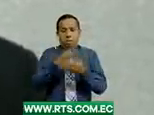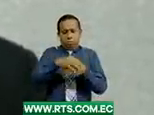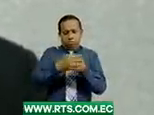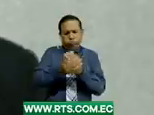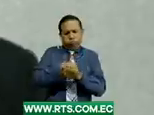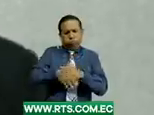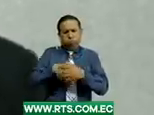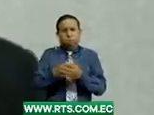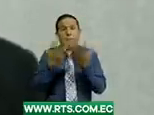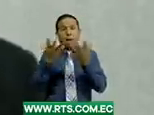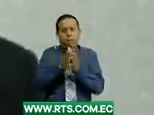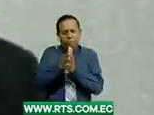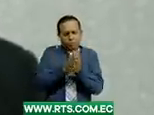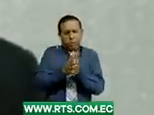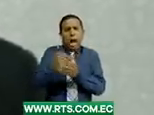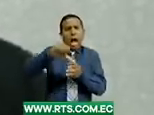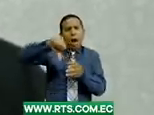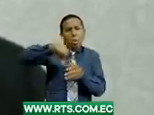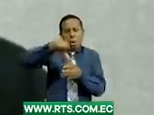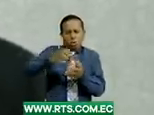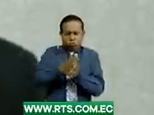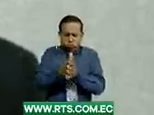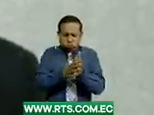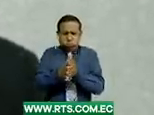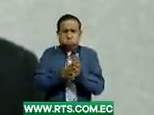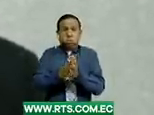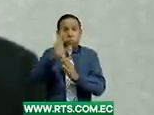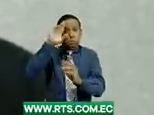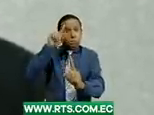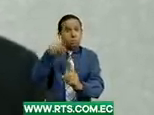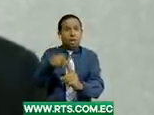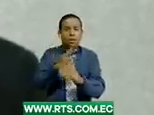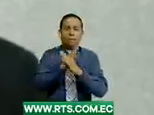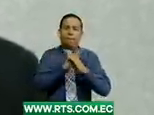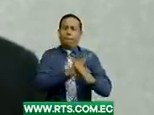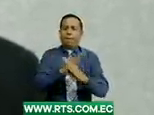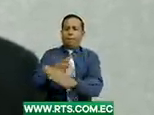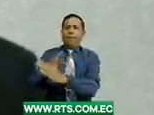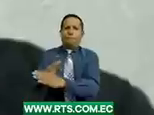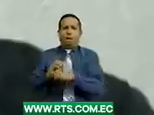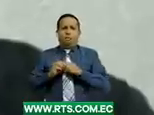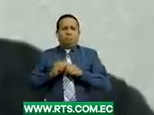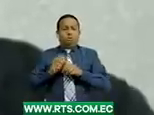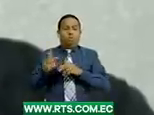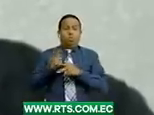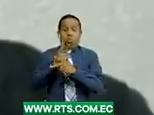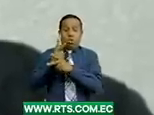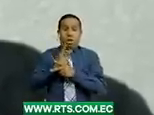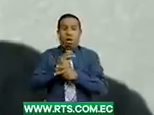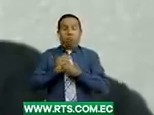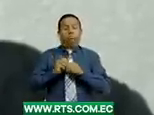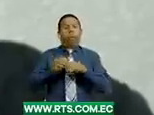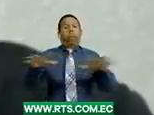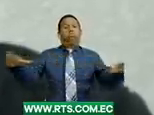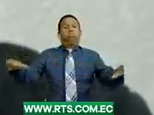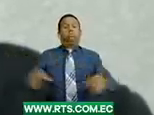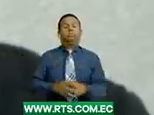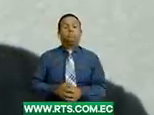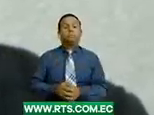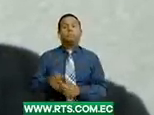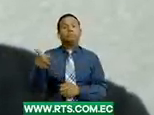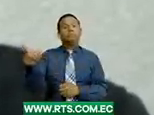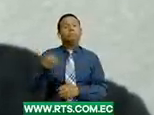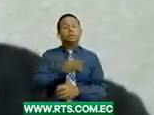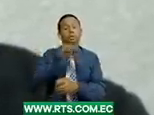lavarnos bien las manos, en el fin de evitar contagiarnos y que también este virus se propague más. El ambateño se encuentra actualmente estudiando